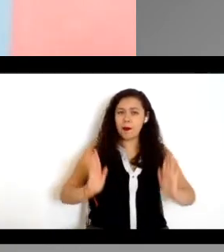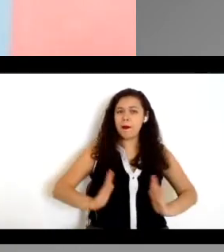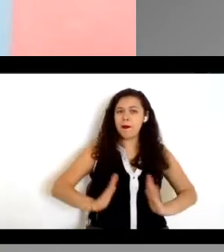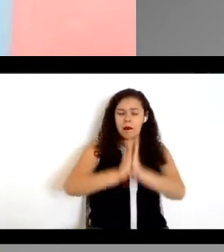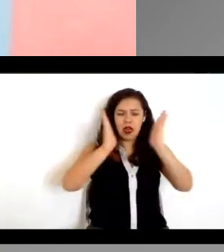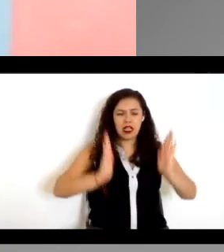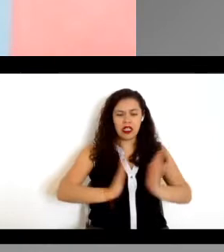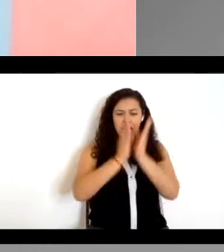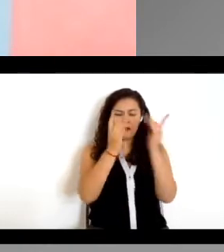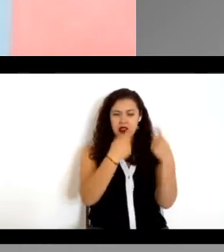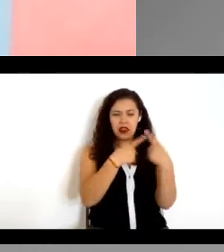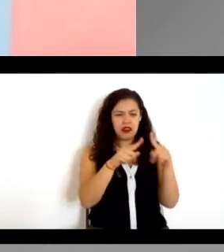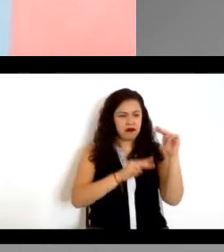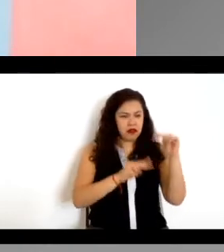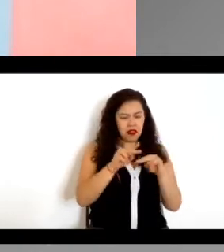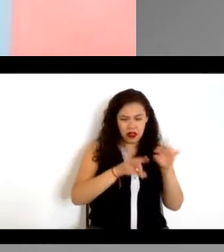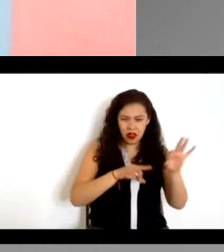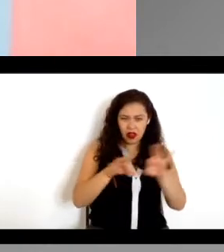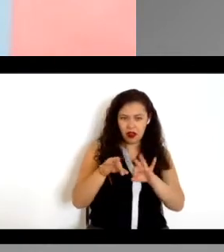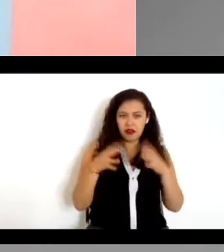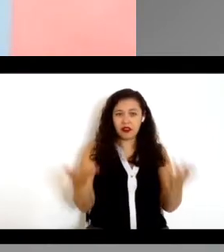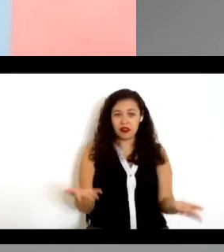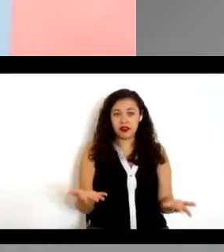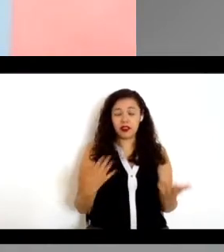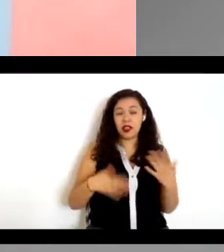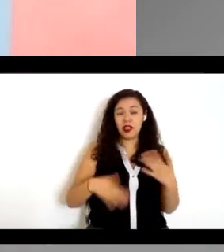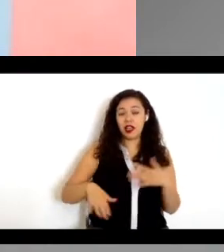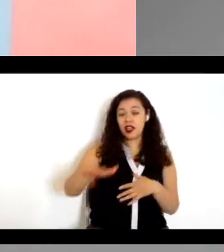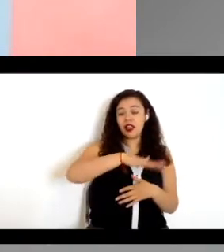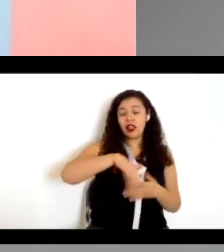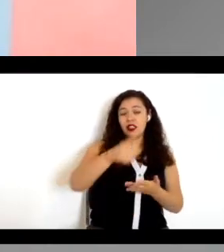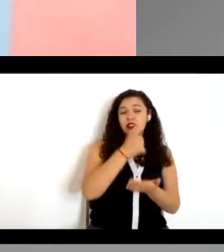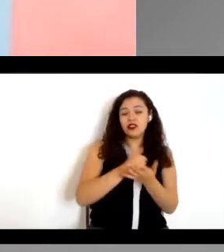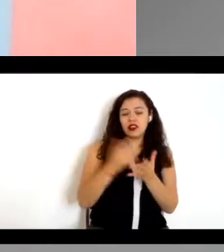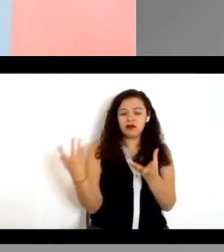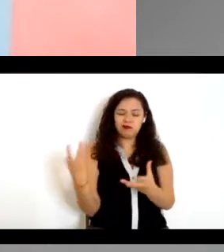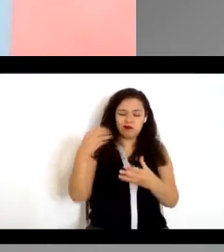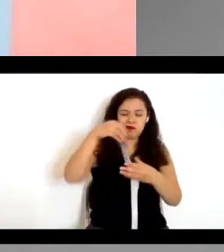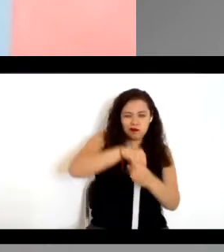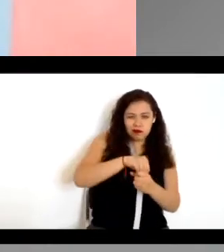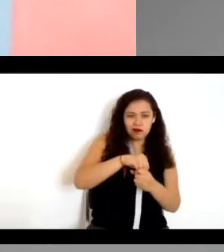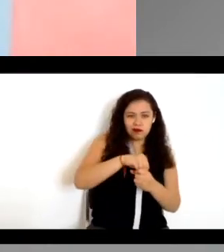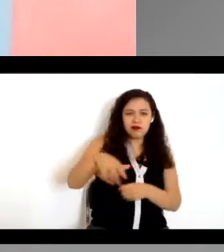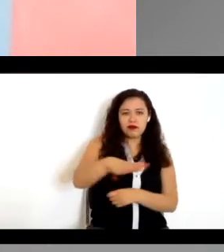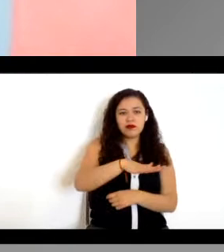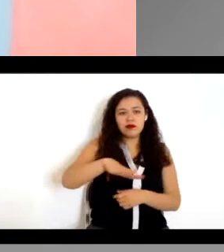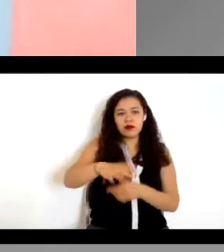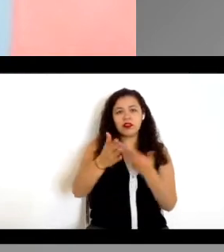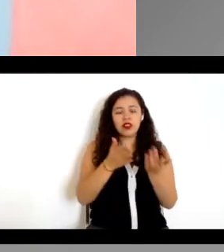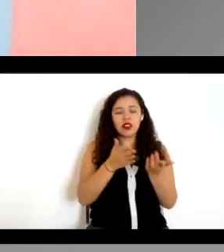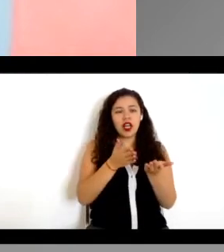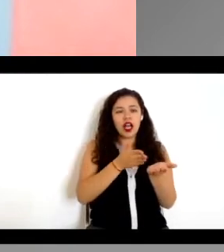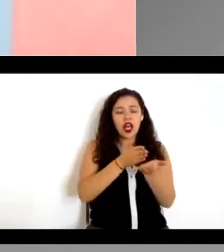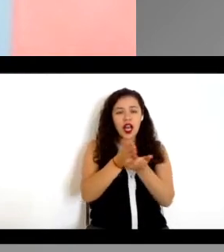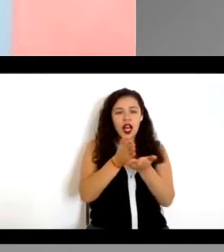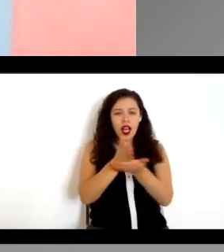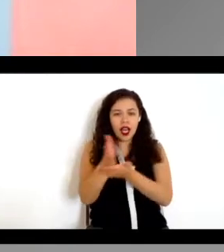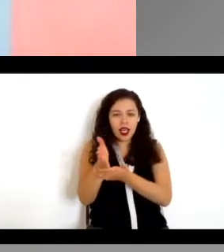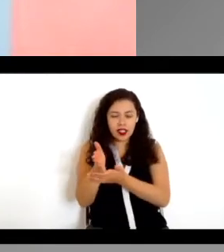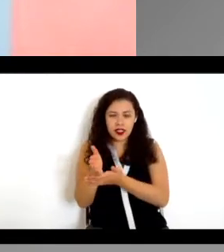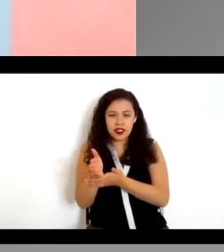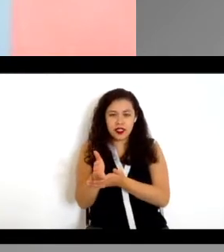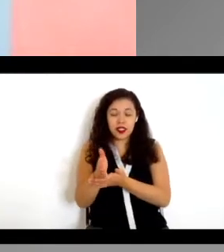roles. Pensemos en una ciudad incluyente, en una ciudad accesible. pero principalmente en una ciudad que no